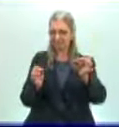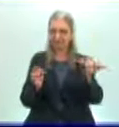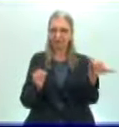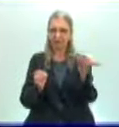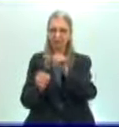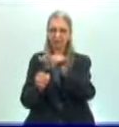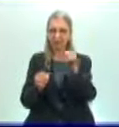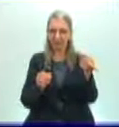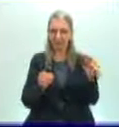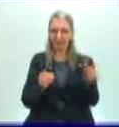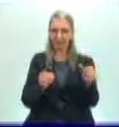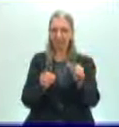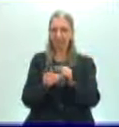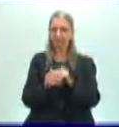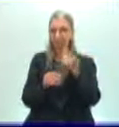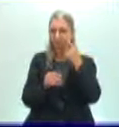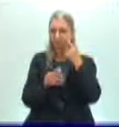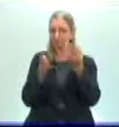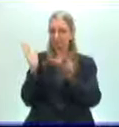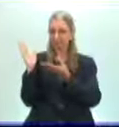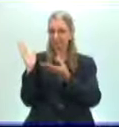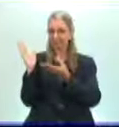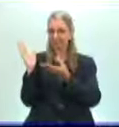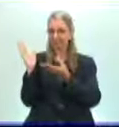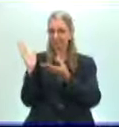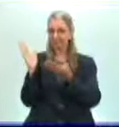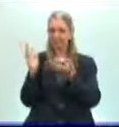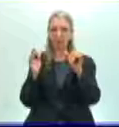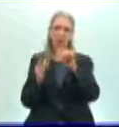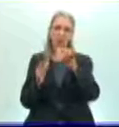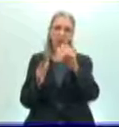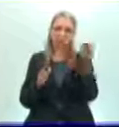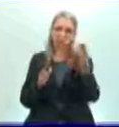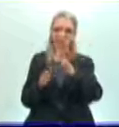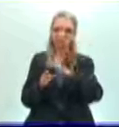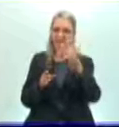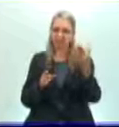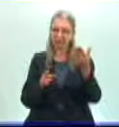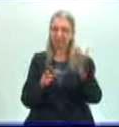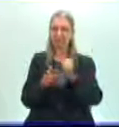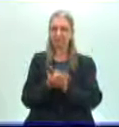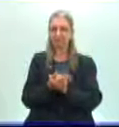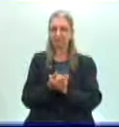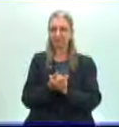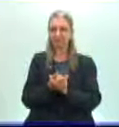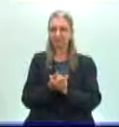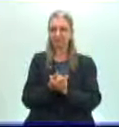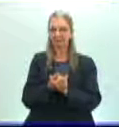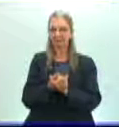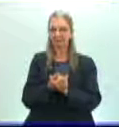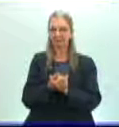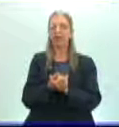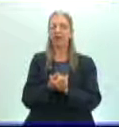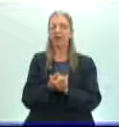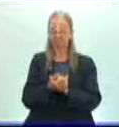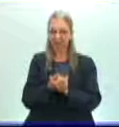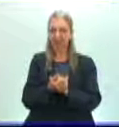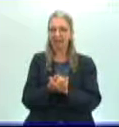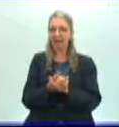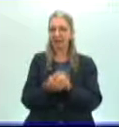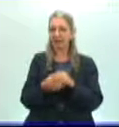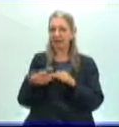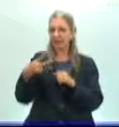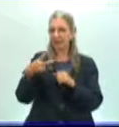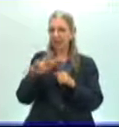de manera animada. Ahí lo tienen, estos dos ángulos van a ser iguales. Noten ahora que ya habíamos dicho que este